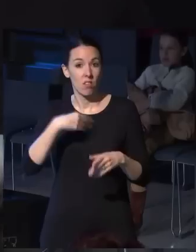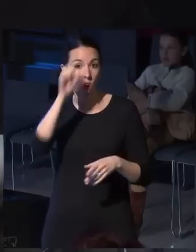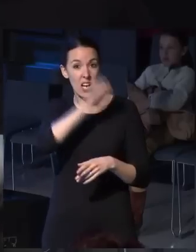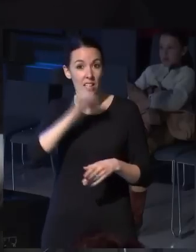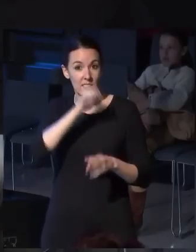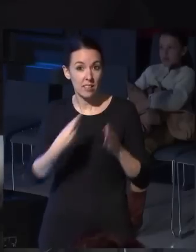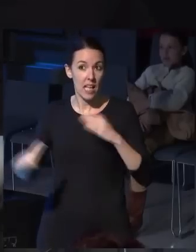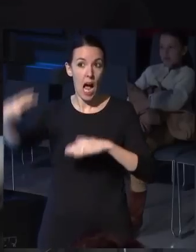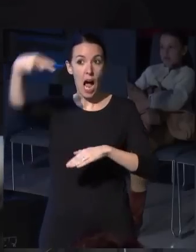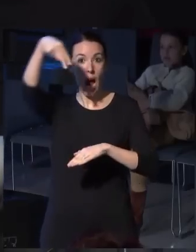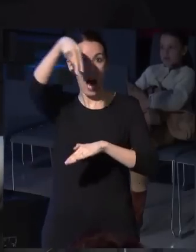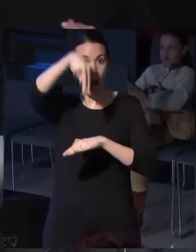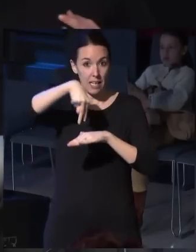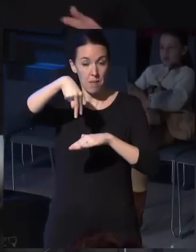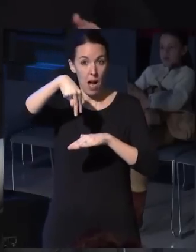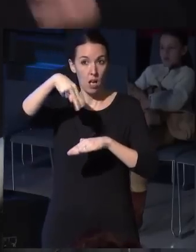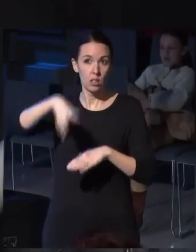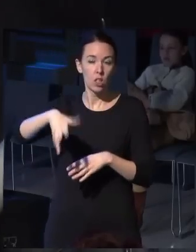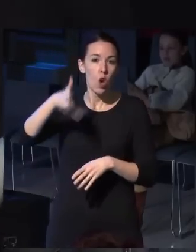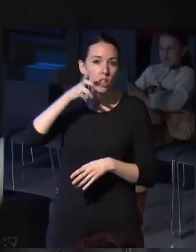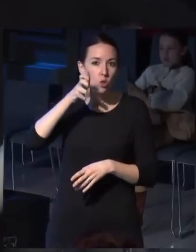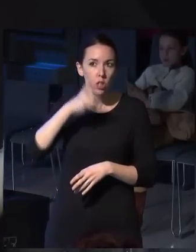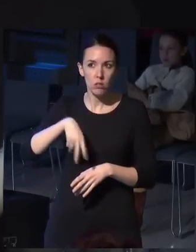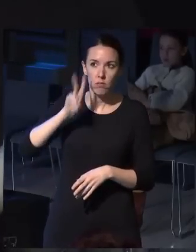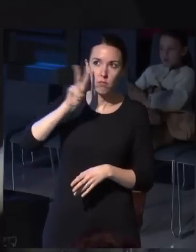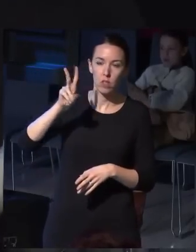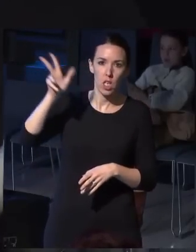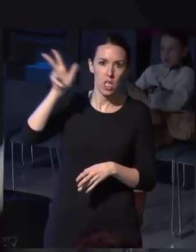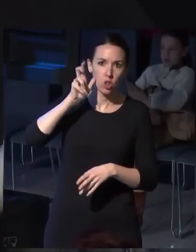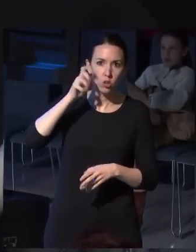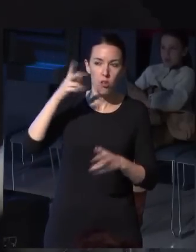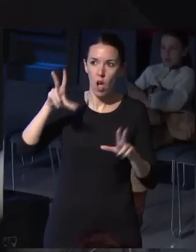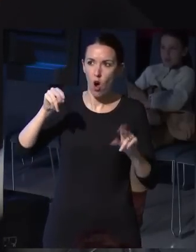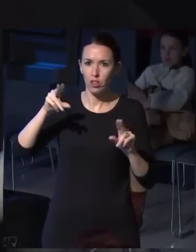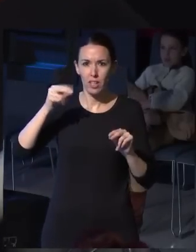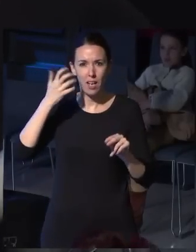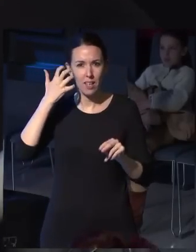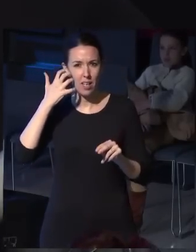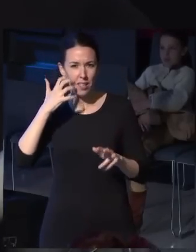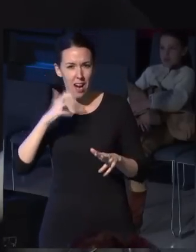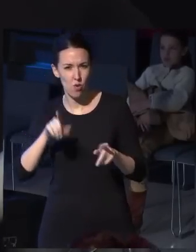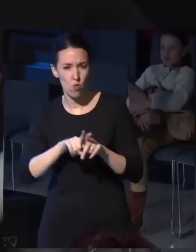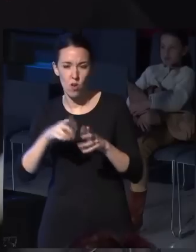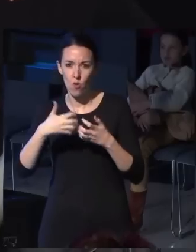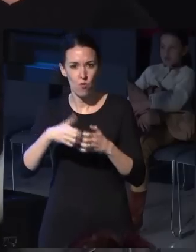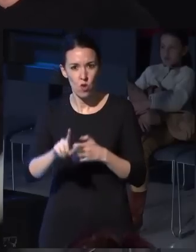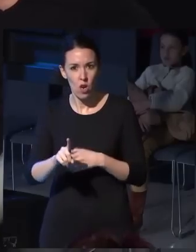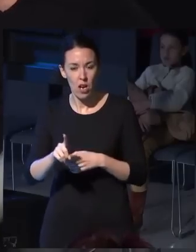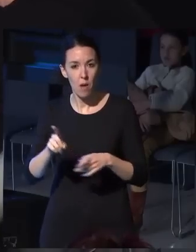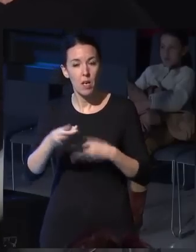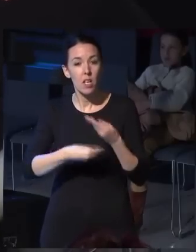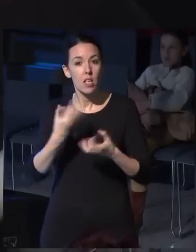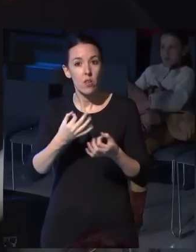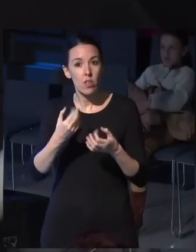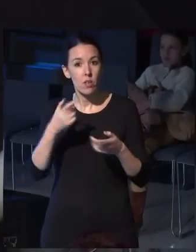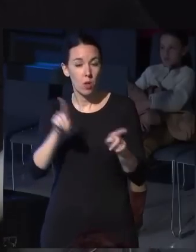terminaba de cantar la canción arriba. Y escuchándolo, tú lo veías y lo escuchabas y decías, hostia, qué raro es esto, es como que no funcionaba. Y lo que hicimos fue ponerle una